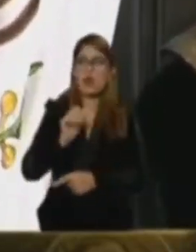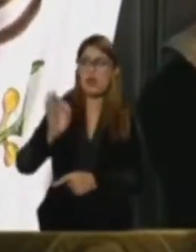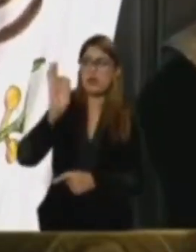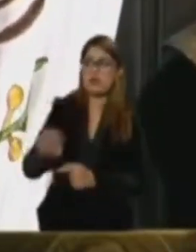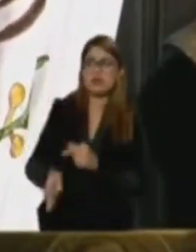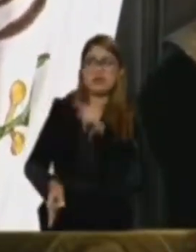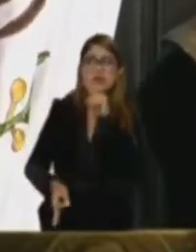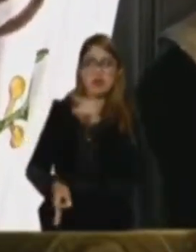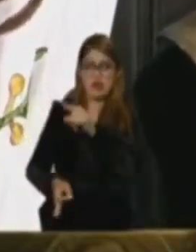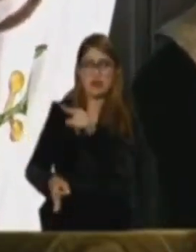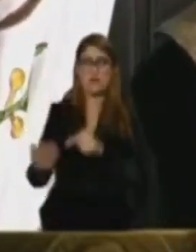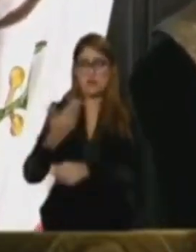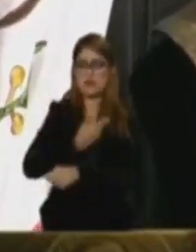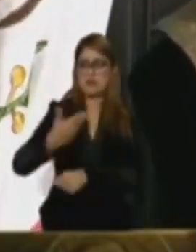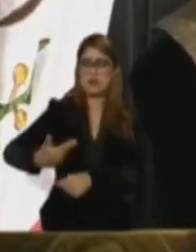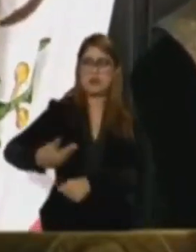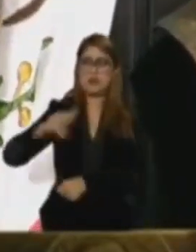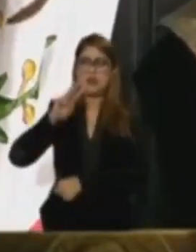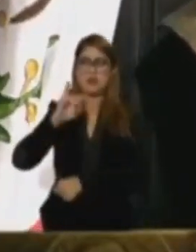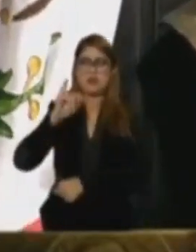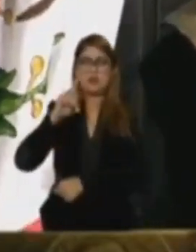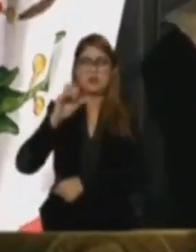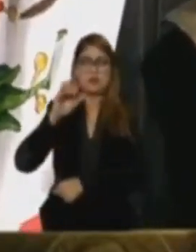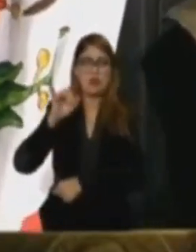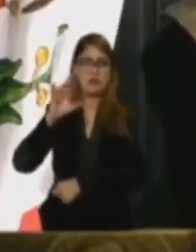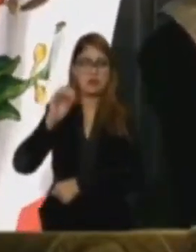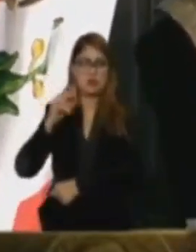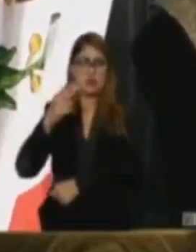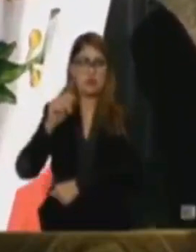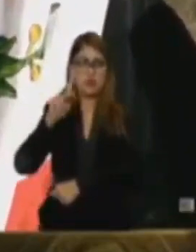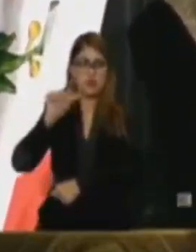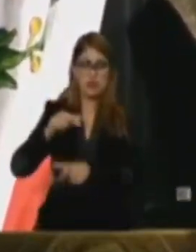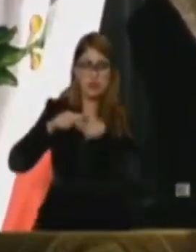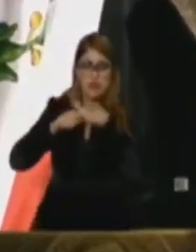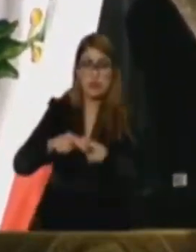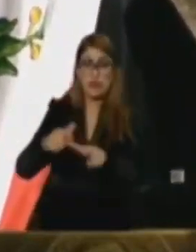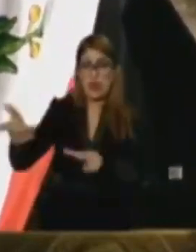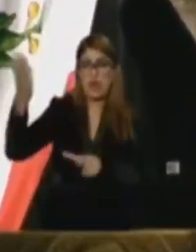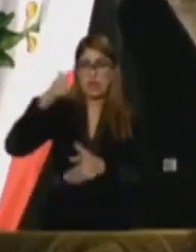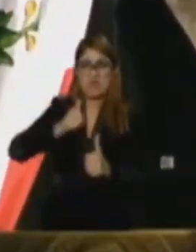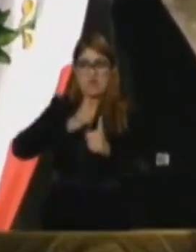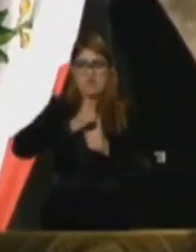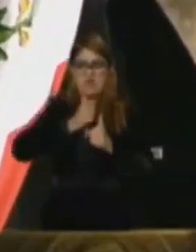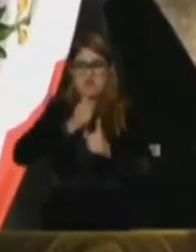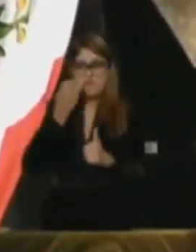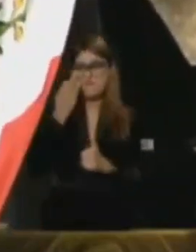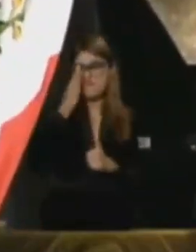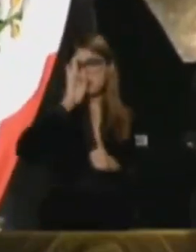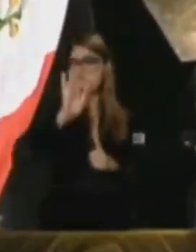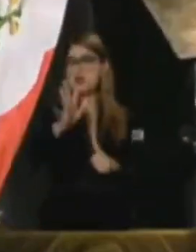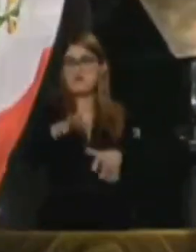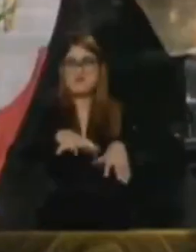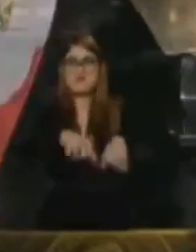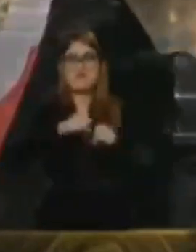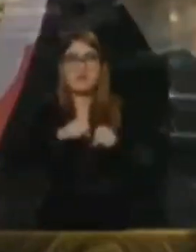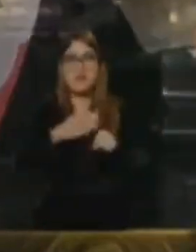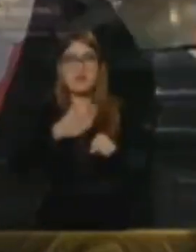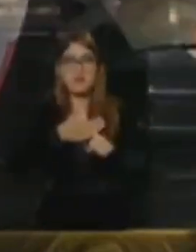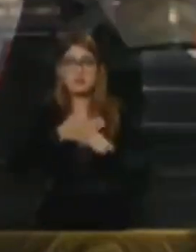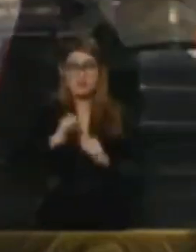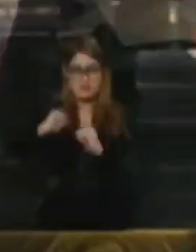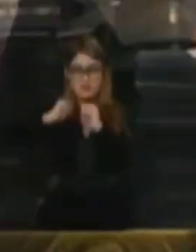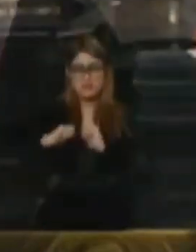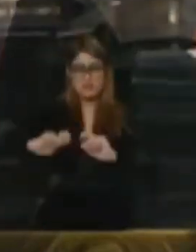de la República a don Victoriano Huerta, al soldado que se amparó del poder por medio de la traición y cuyo primer acto al subir a